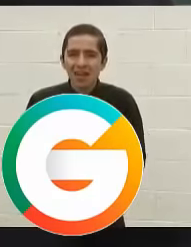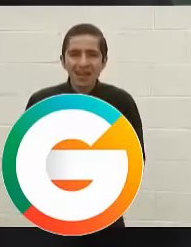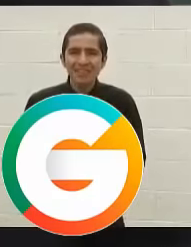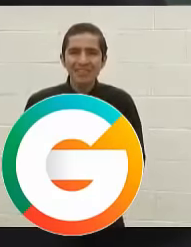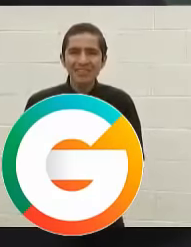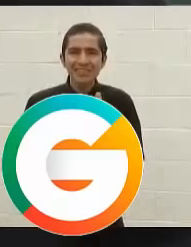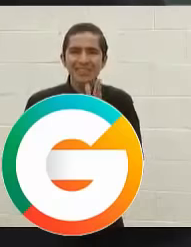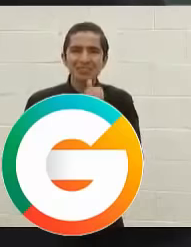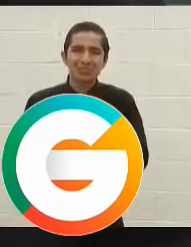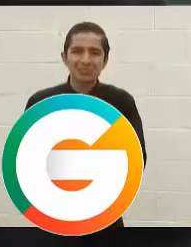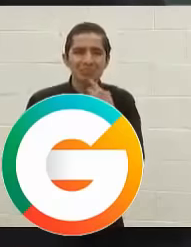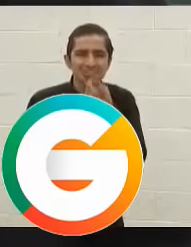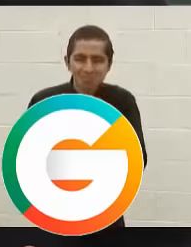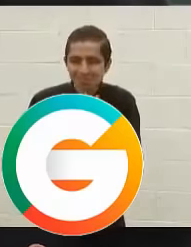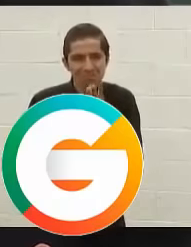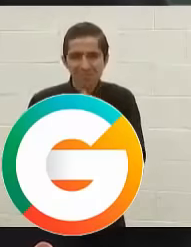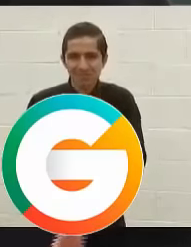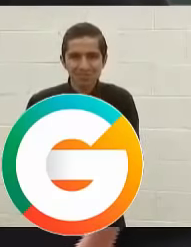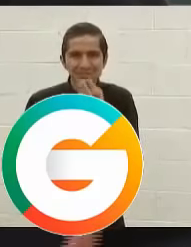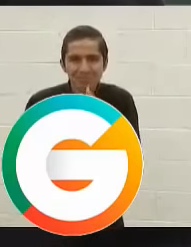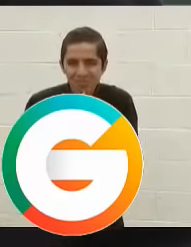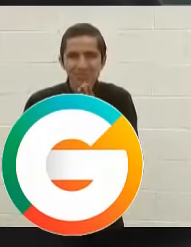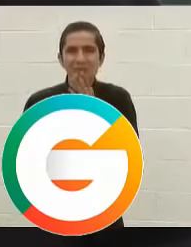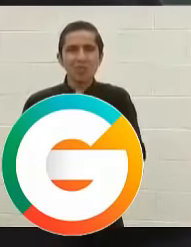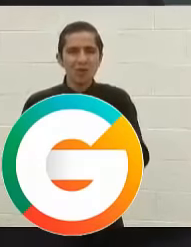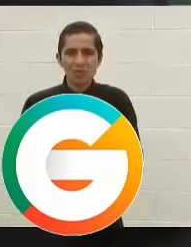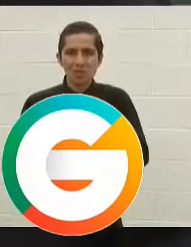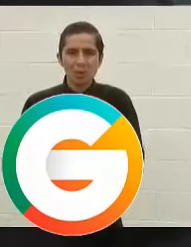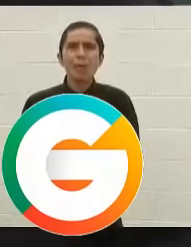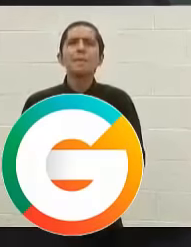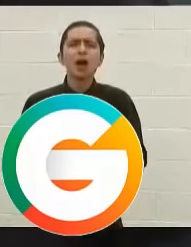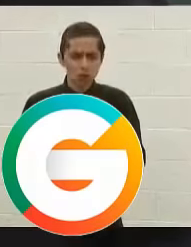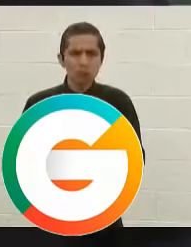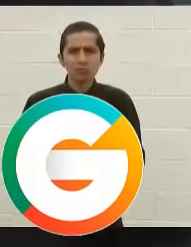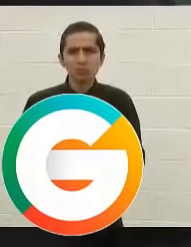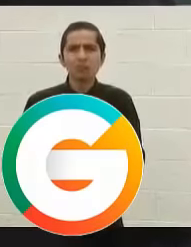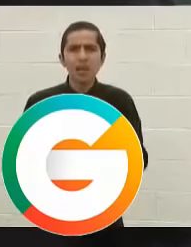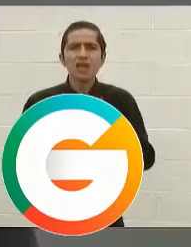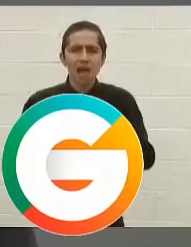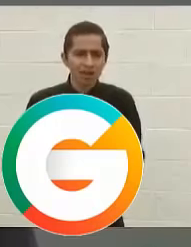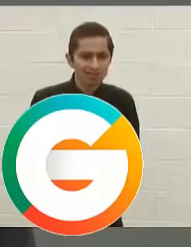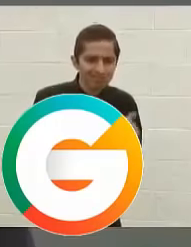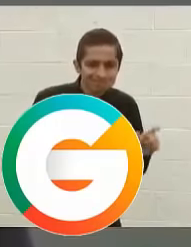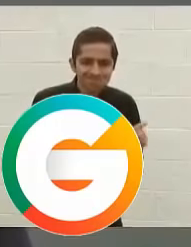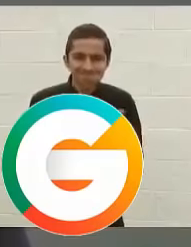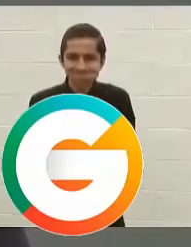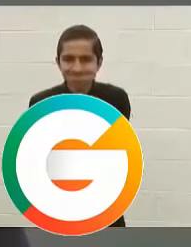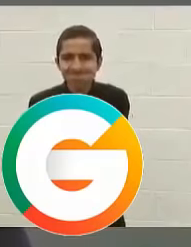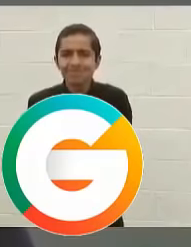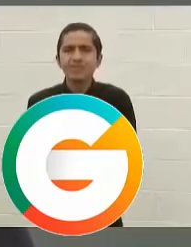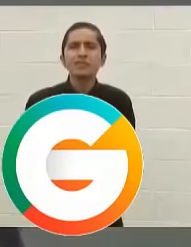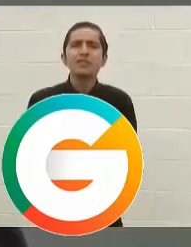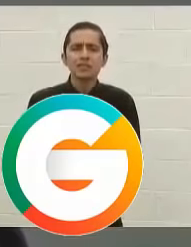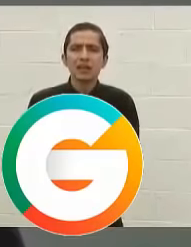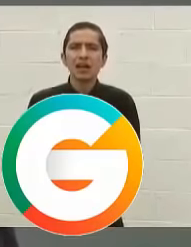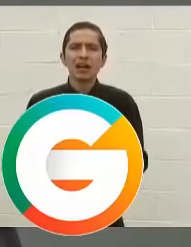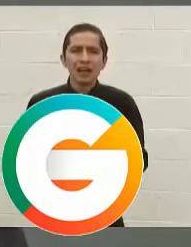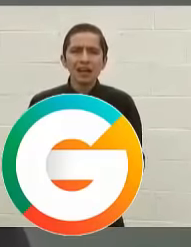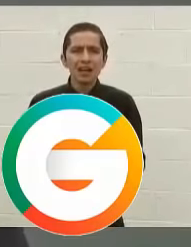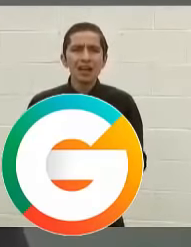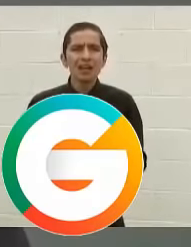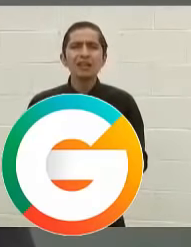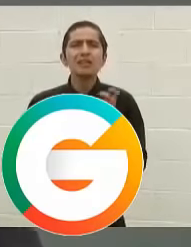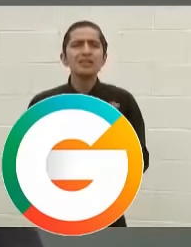me reservo, pero se toman invariablemente las precauciones del caso y se